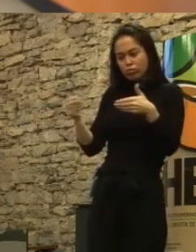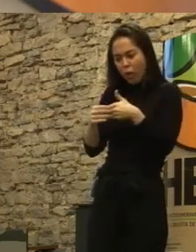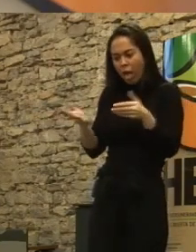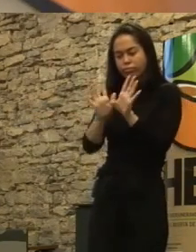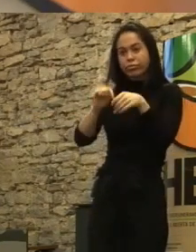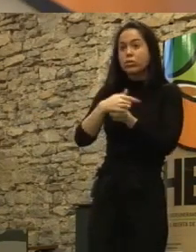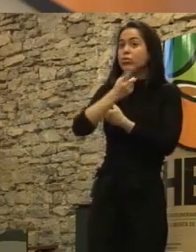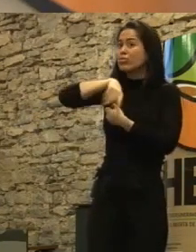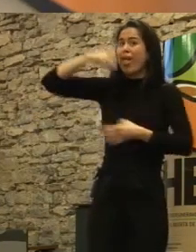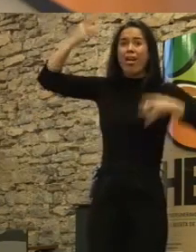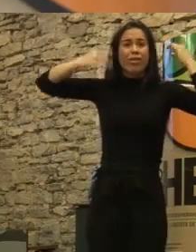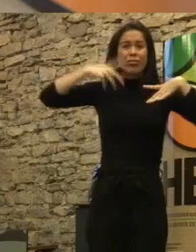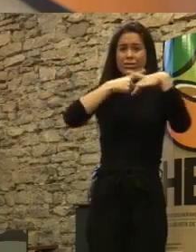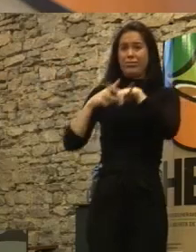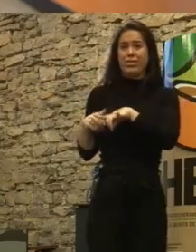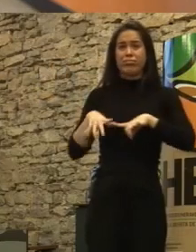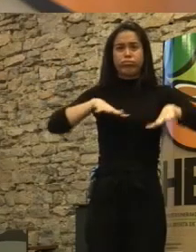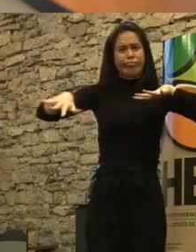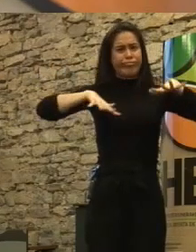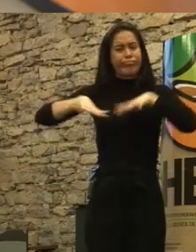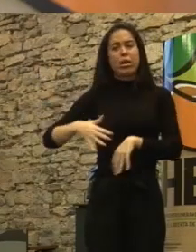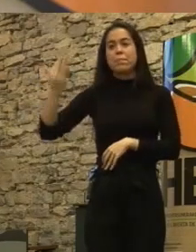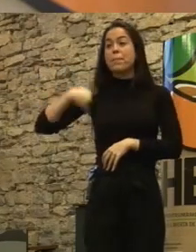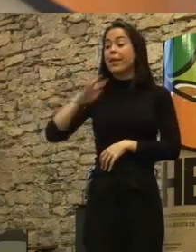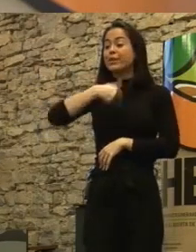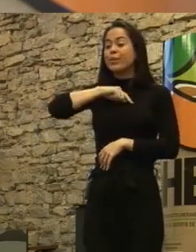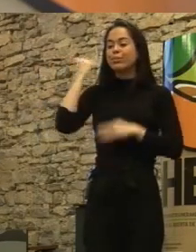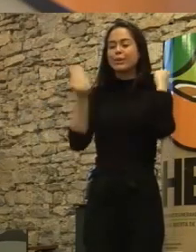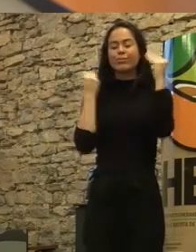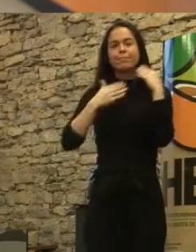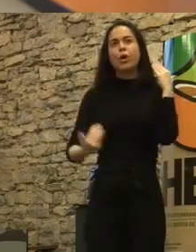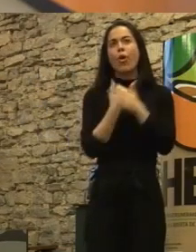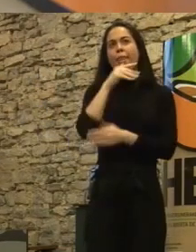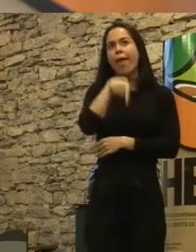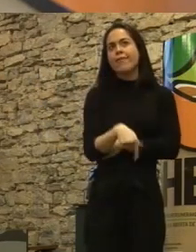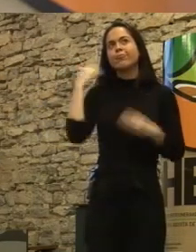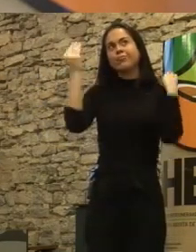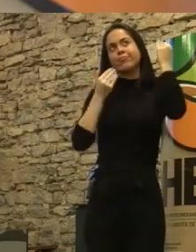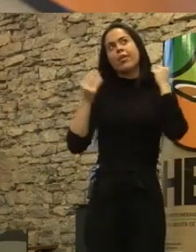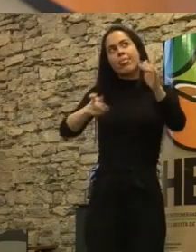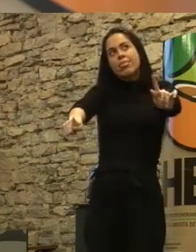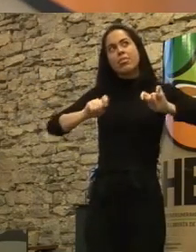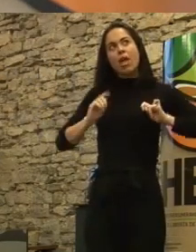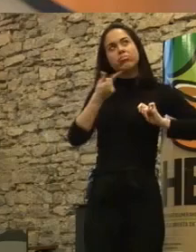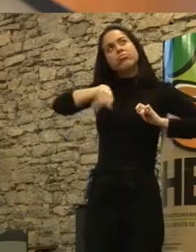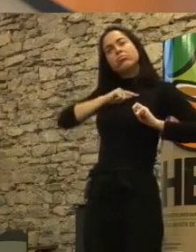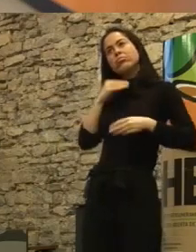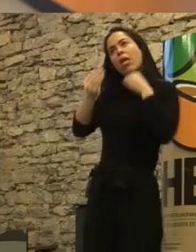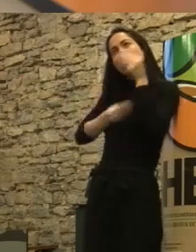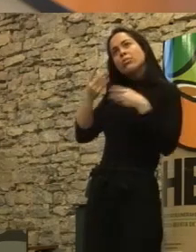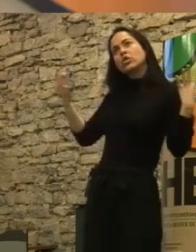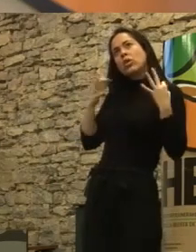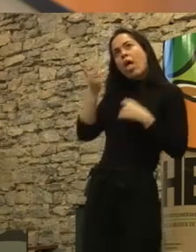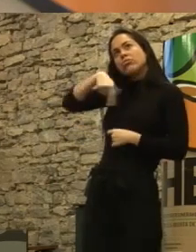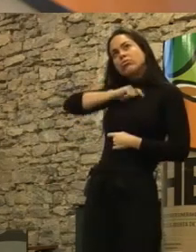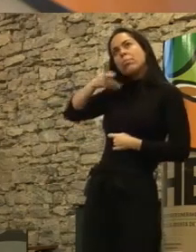diferentes acciones. Estoy convencido de que la jornada de hoy nos puede ayudar a reflexionar sobre lo que estamos haciendo, a compartir experiencias